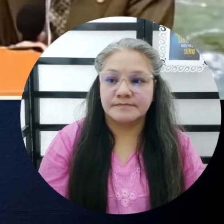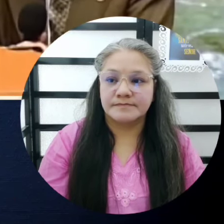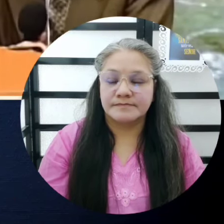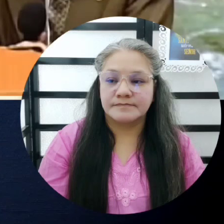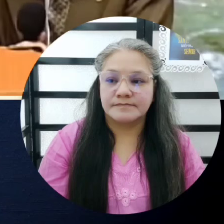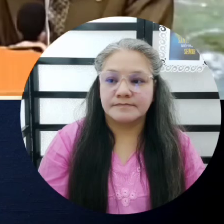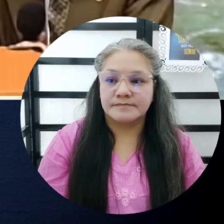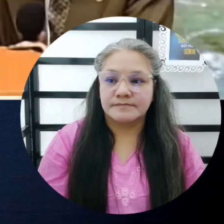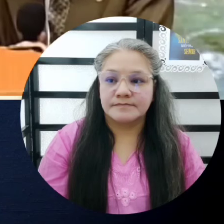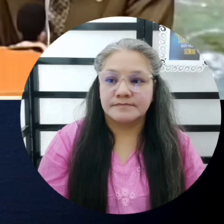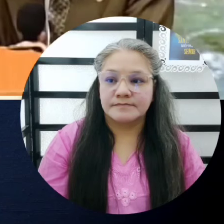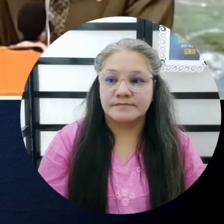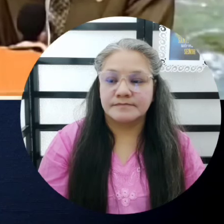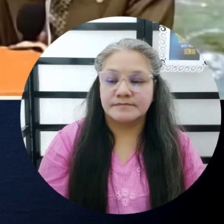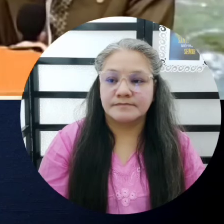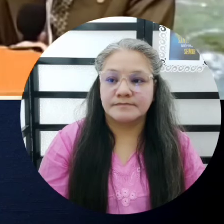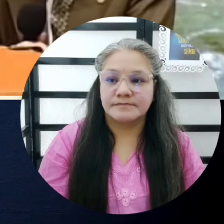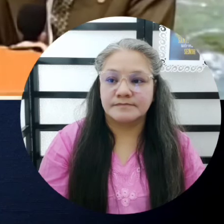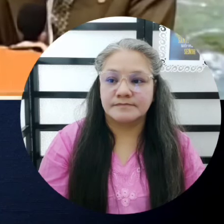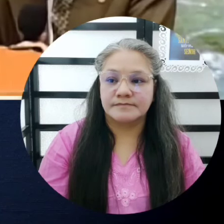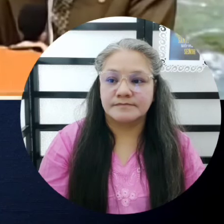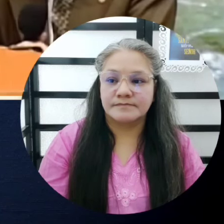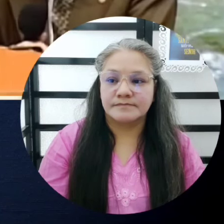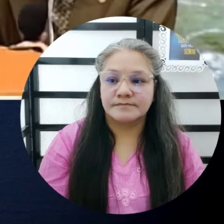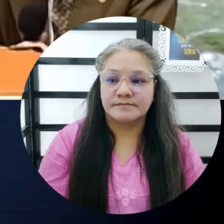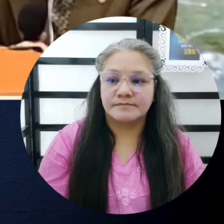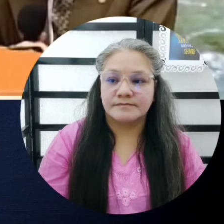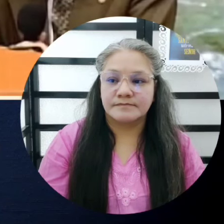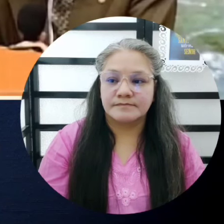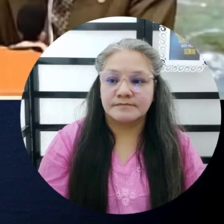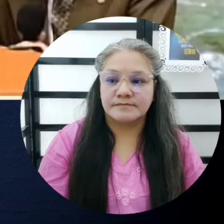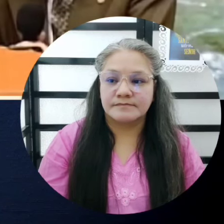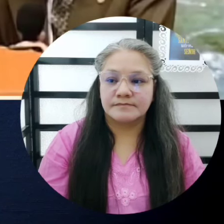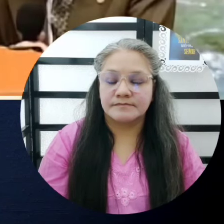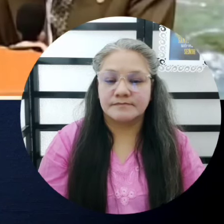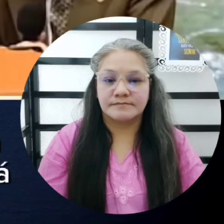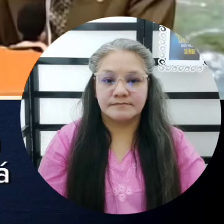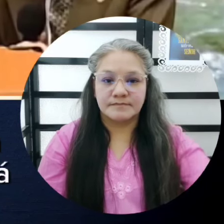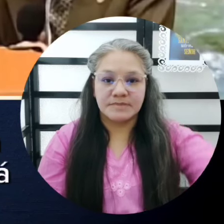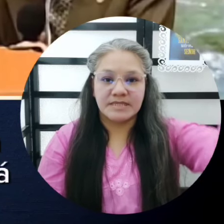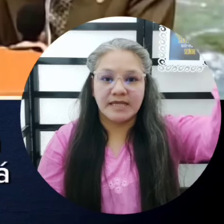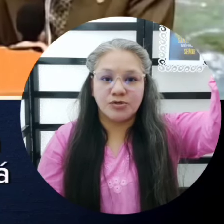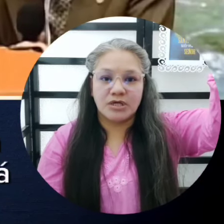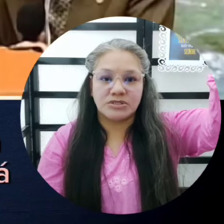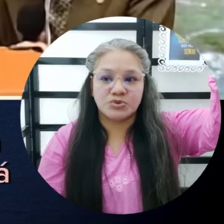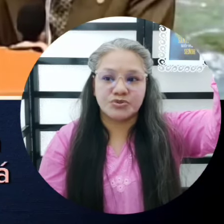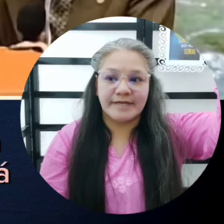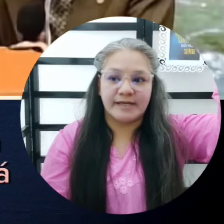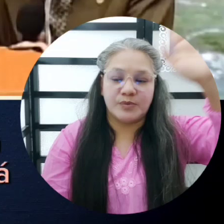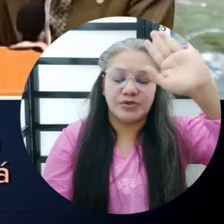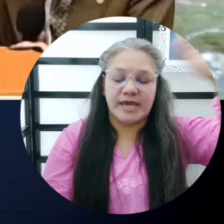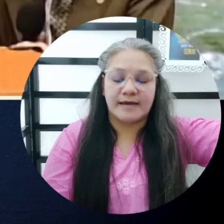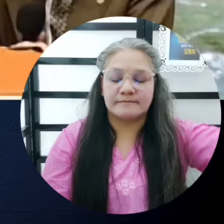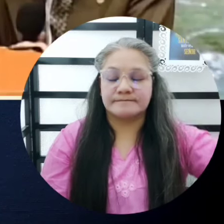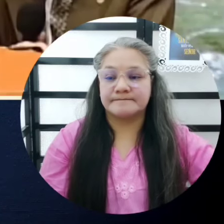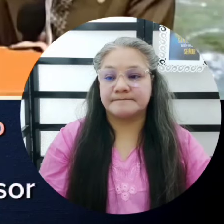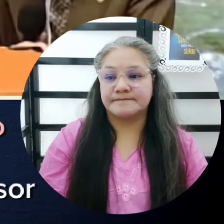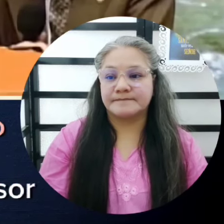Jerusalén en el cautiverio con los cautivos que fueron llevados a con Jeconía, rey de